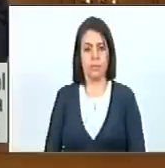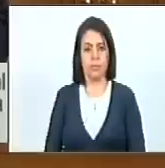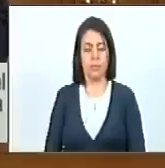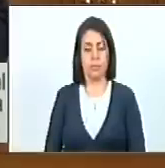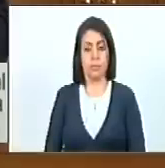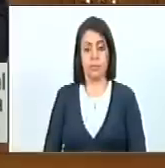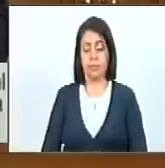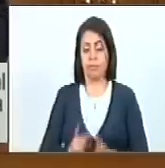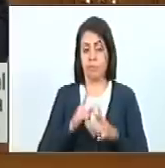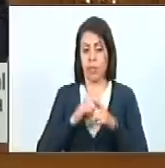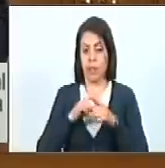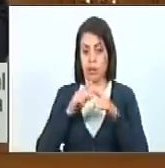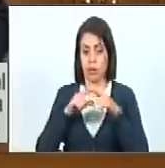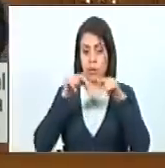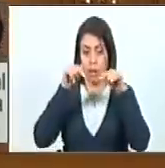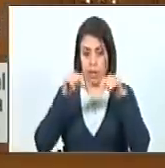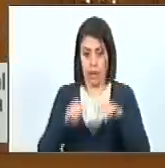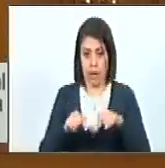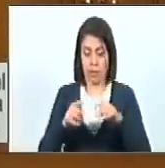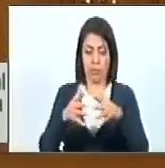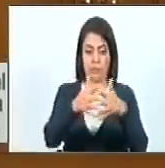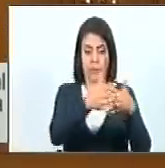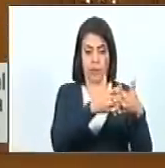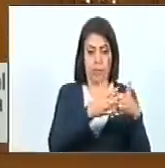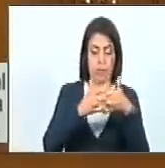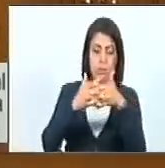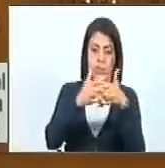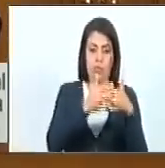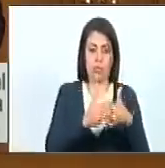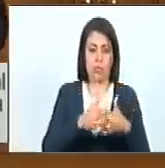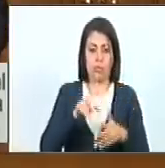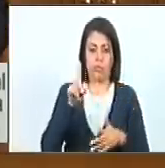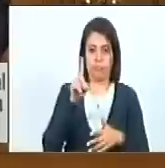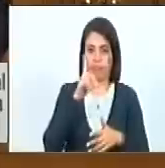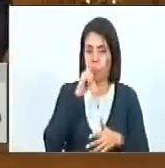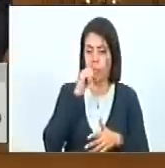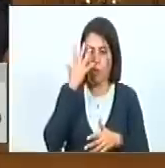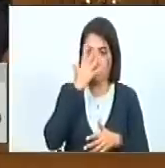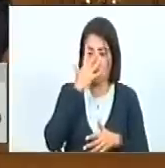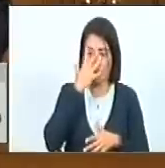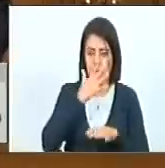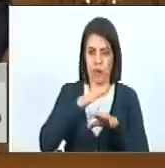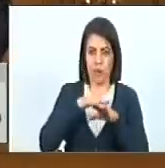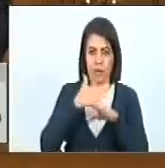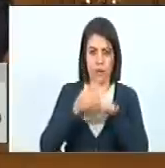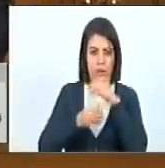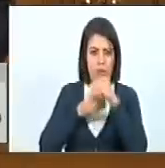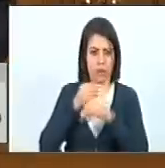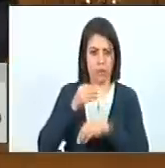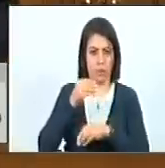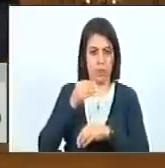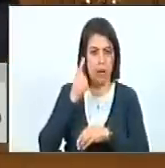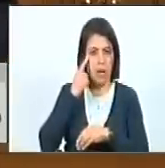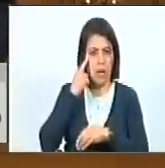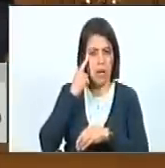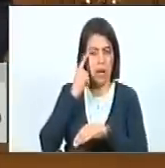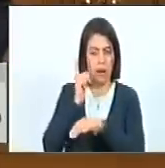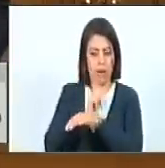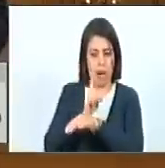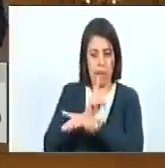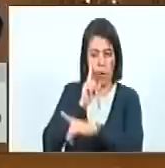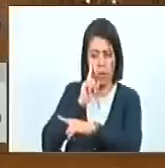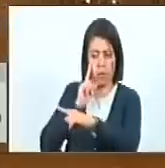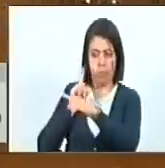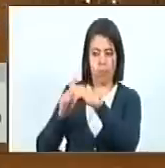sin duda alguna, el imperialismo norteamericano no dudó, no pestañeó